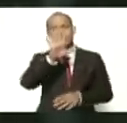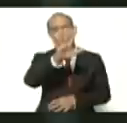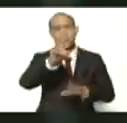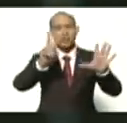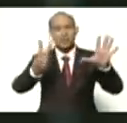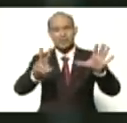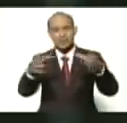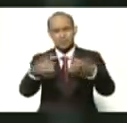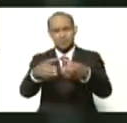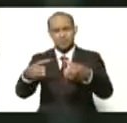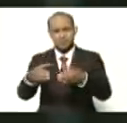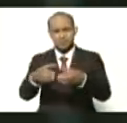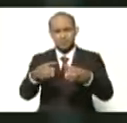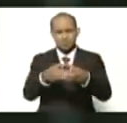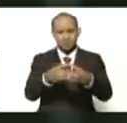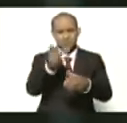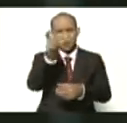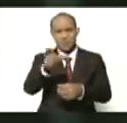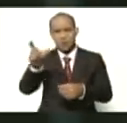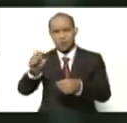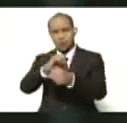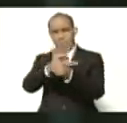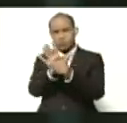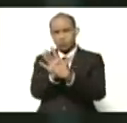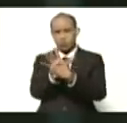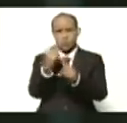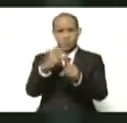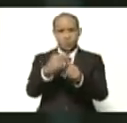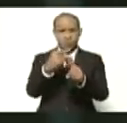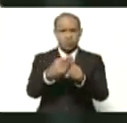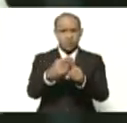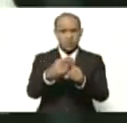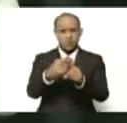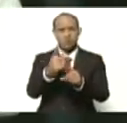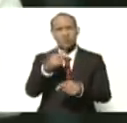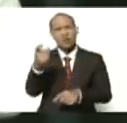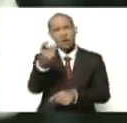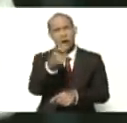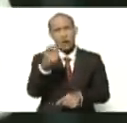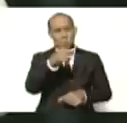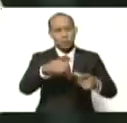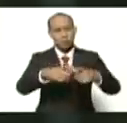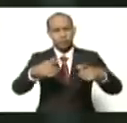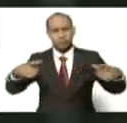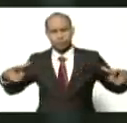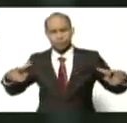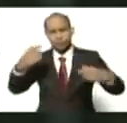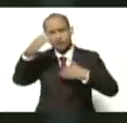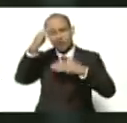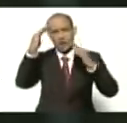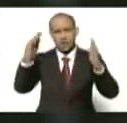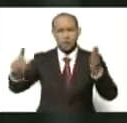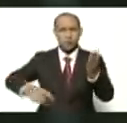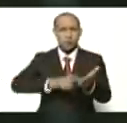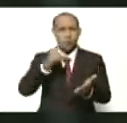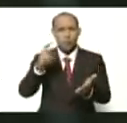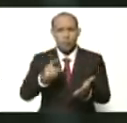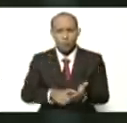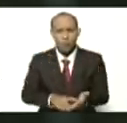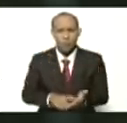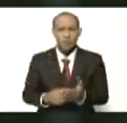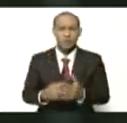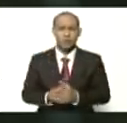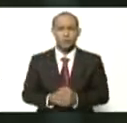cob y eso es muy importante ya que como usted lo dijo al principio de ampliar la capacidad de atención sobre todo en este momento